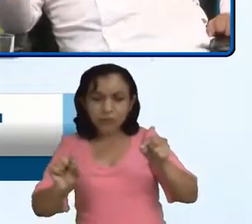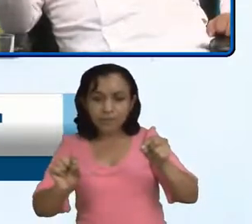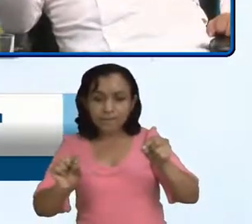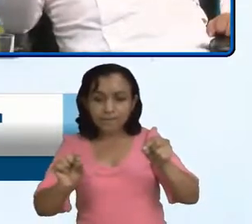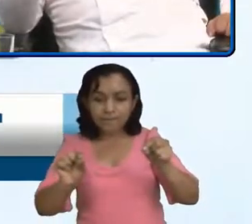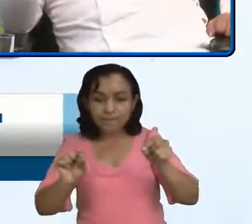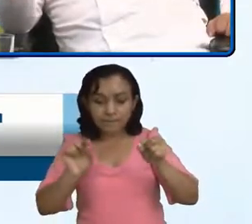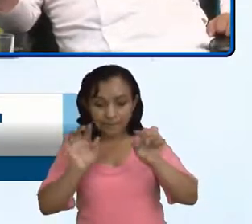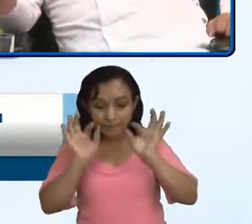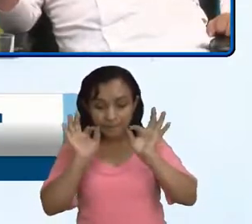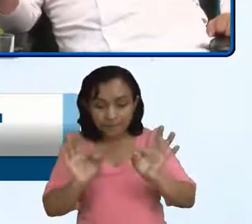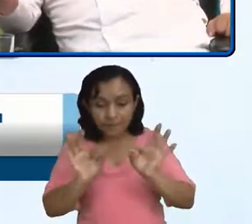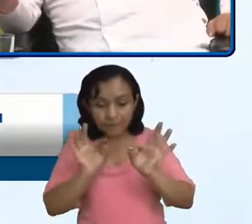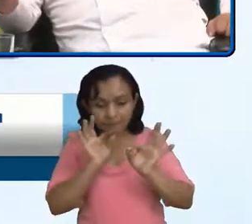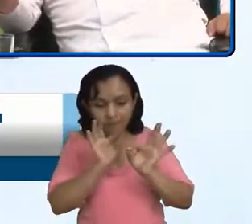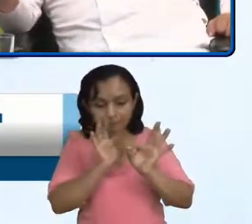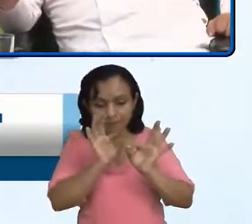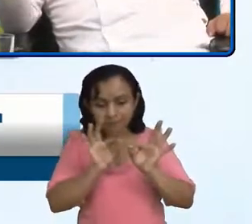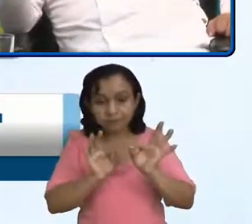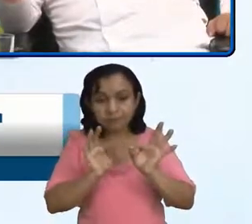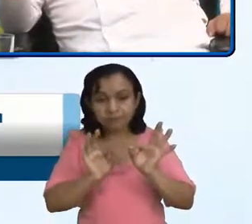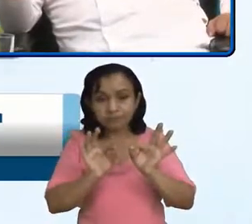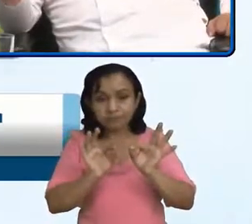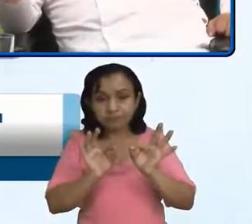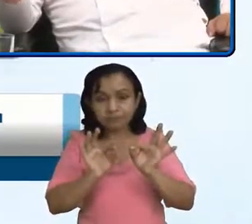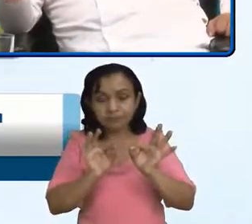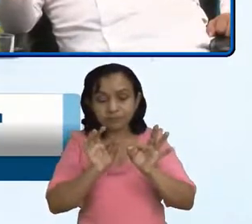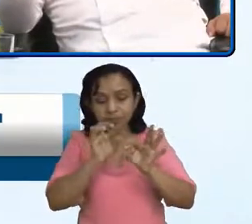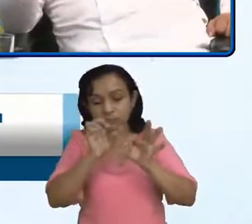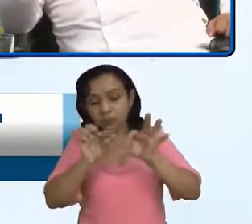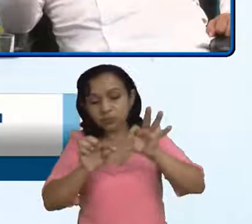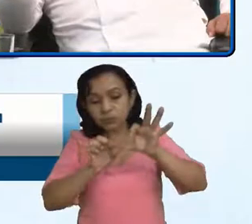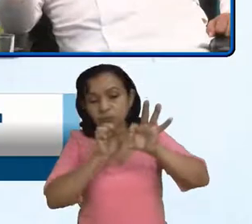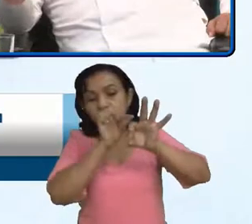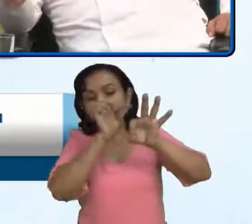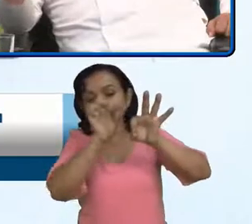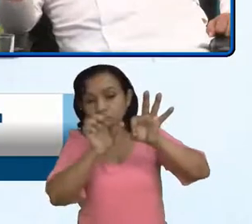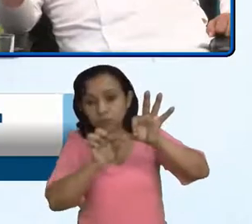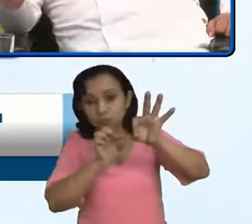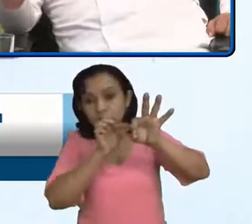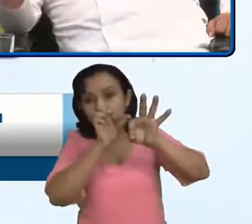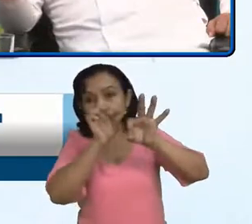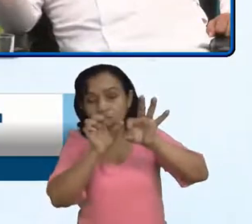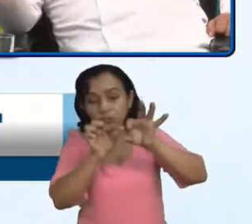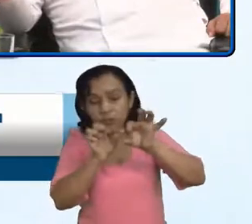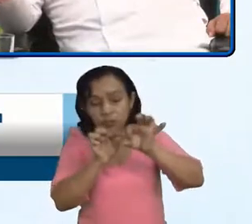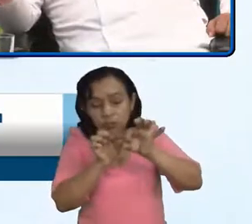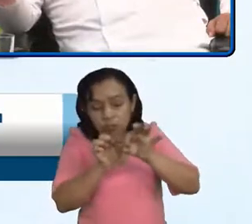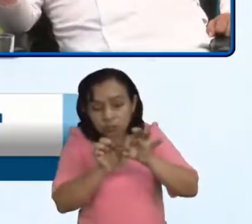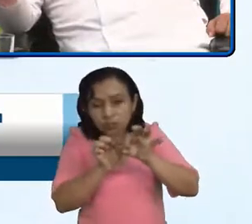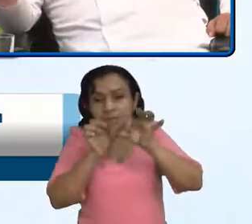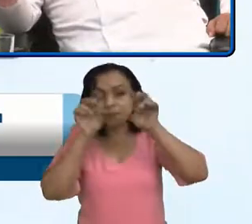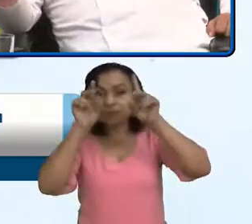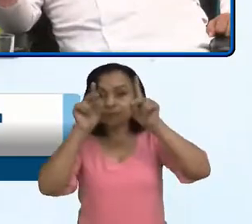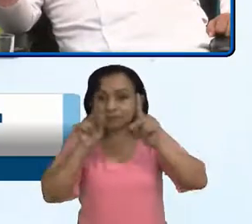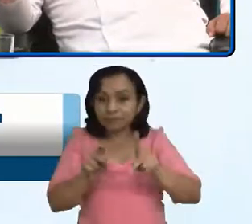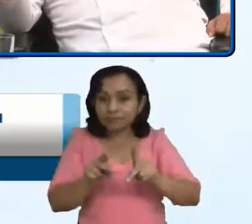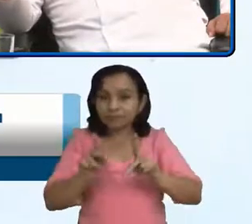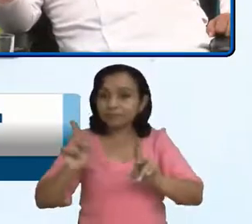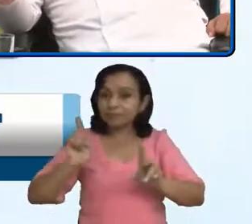cicatriza, él cicatriza, ¿verdad?, de forma circunferencial. Entonces este disminuye su calibre. Y si el paciente